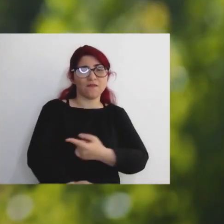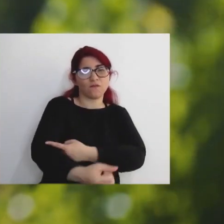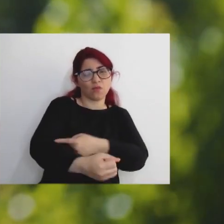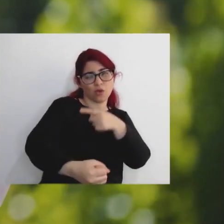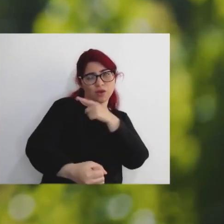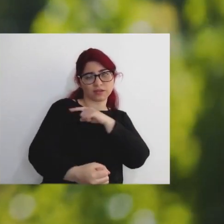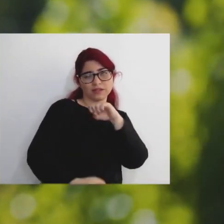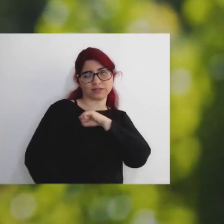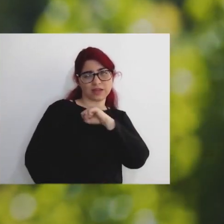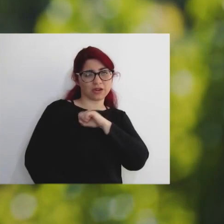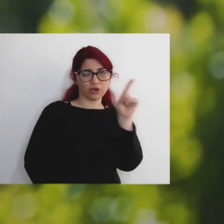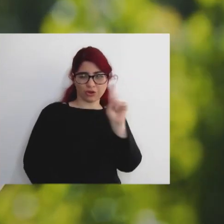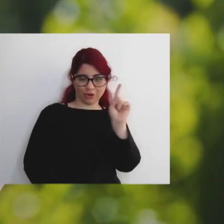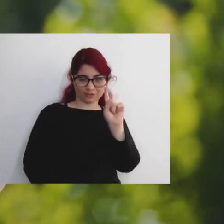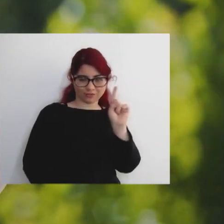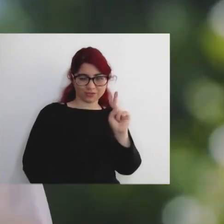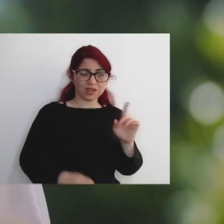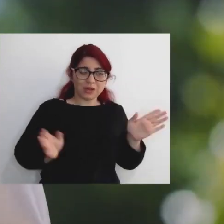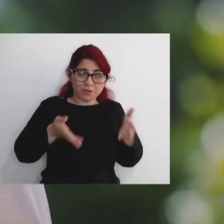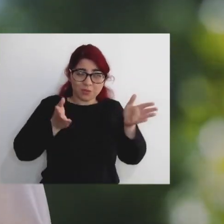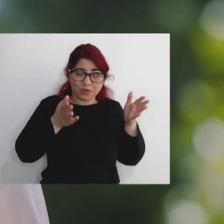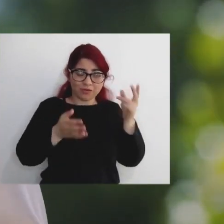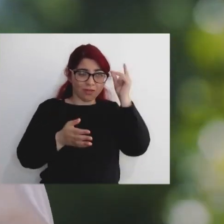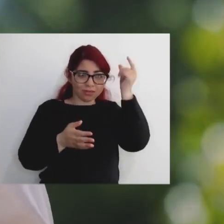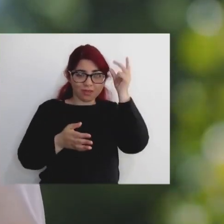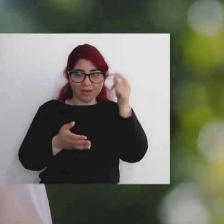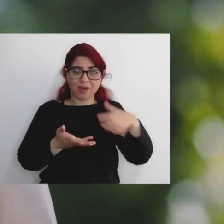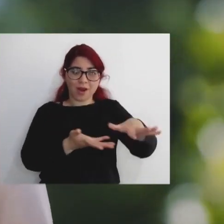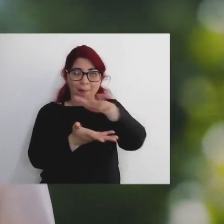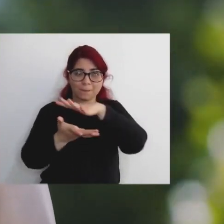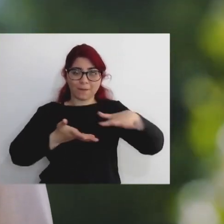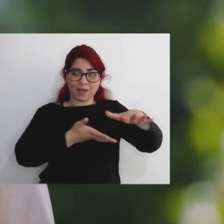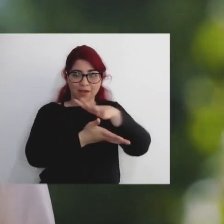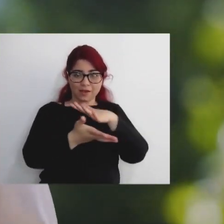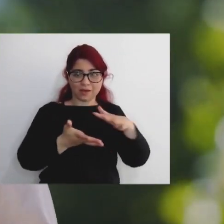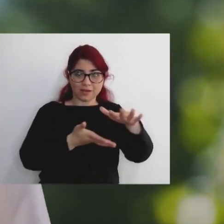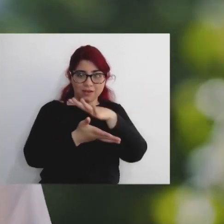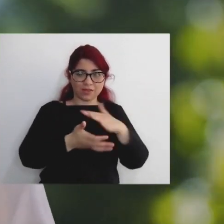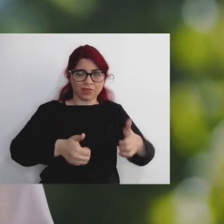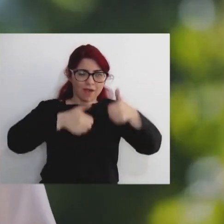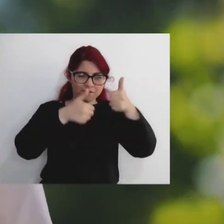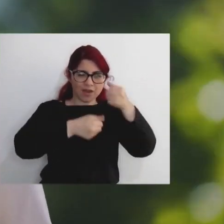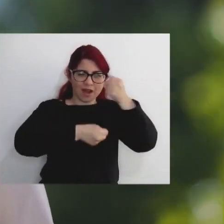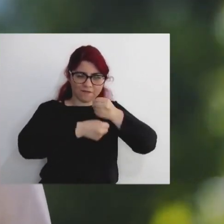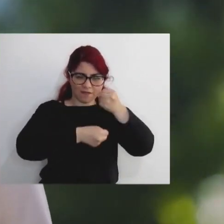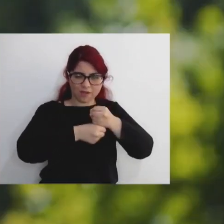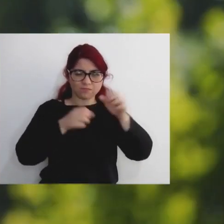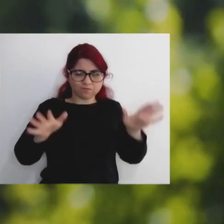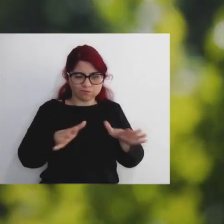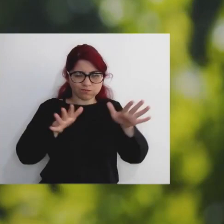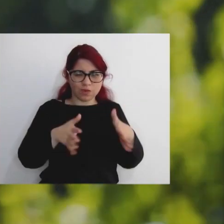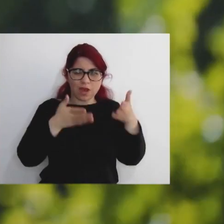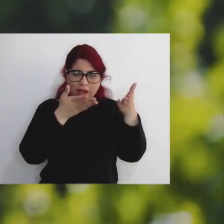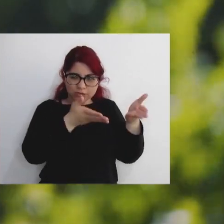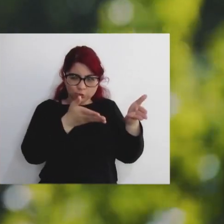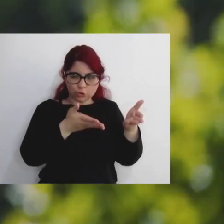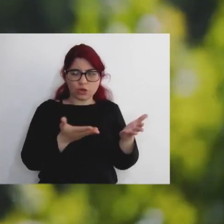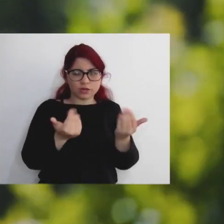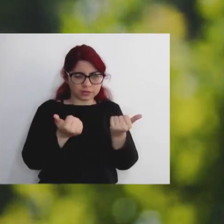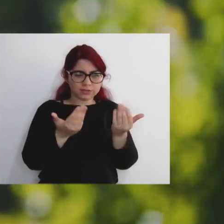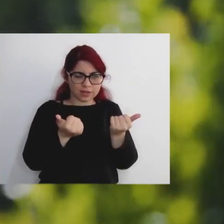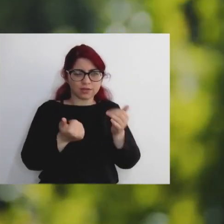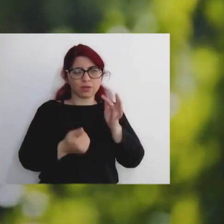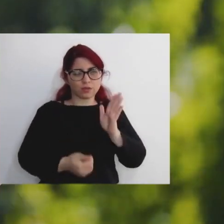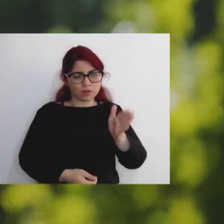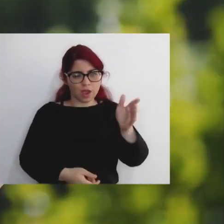posible. Quiero fortalecer la descentralización y la innovación en los sectores productivos para un desarrollo sustentable, porque necesitamos que los